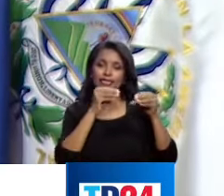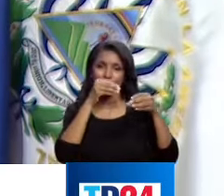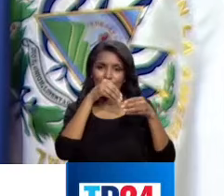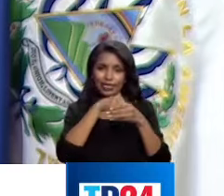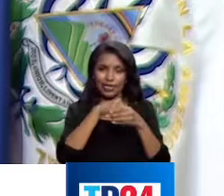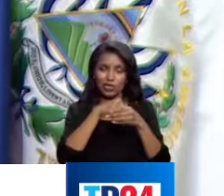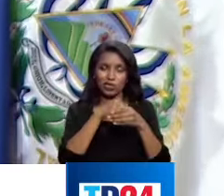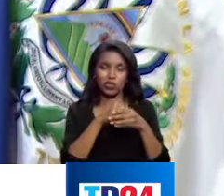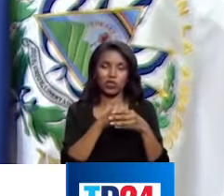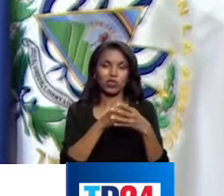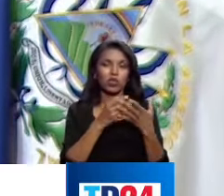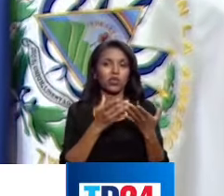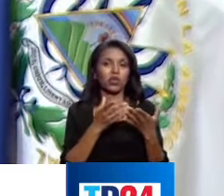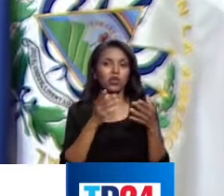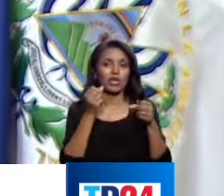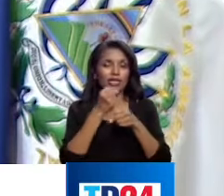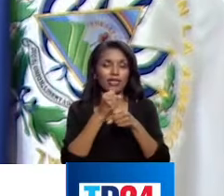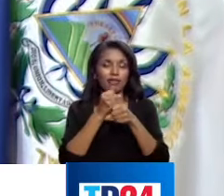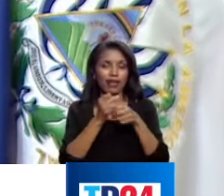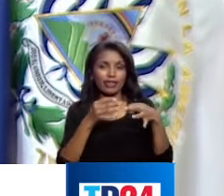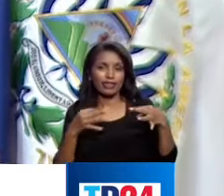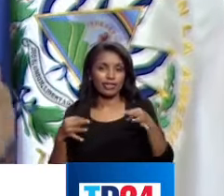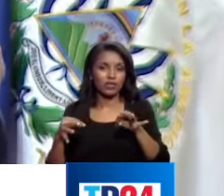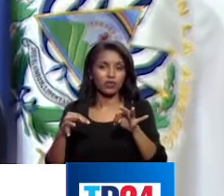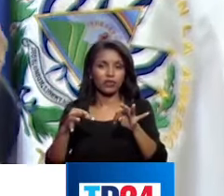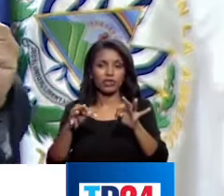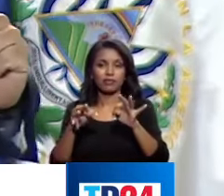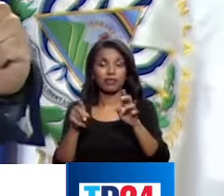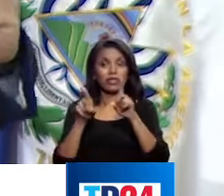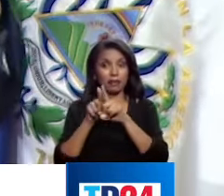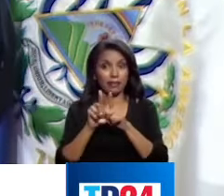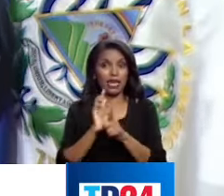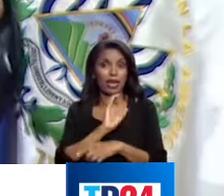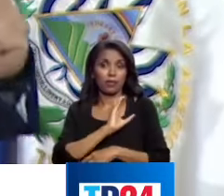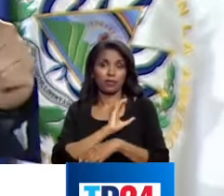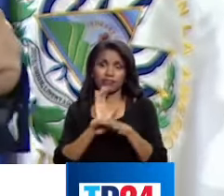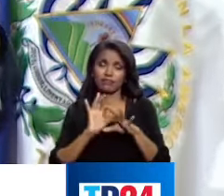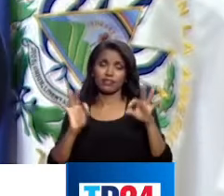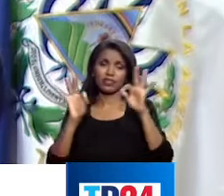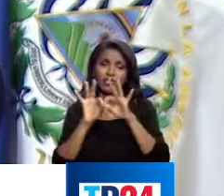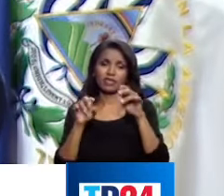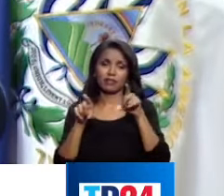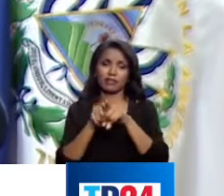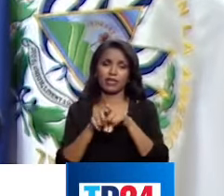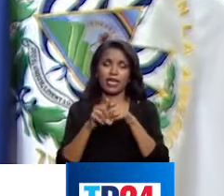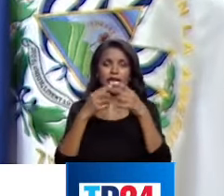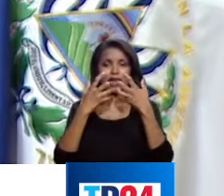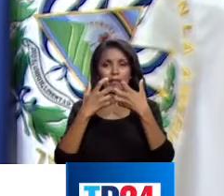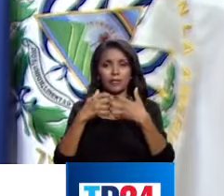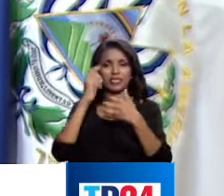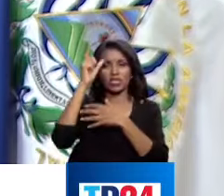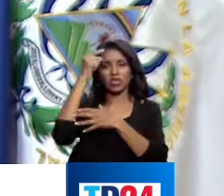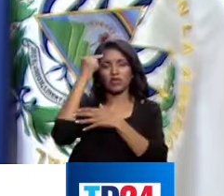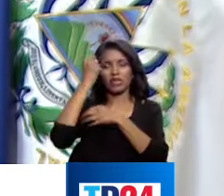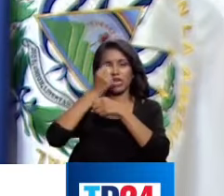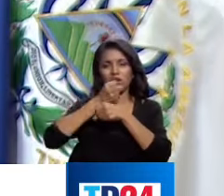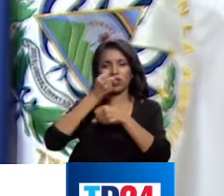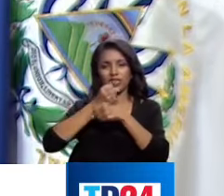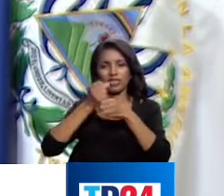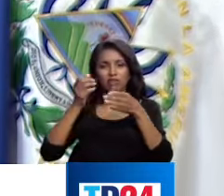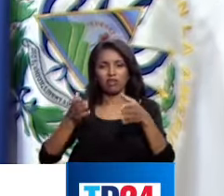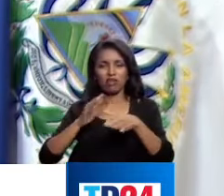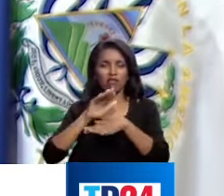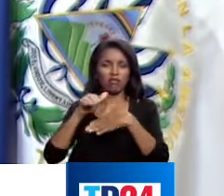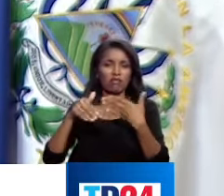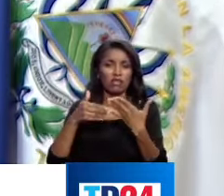sector turístico. Y ese tema de capacitación, donde podamos tener a la industria, al gobierno y a los trabajadores,